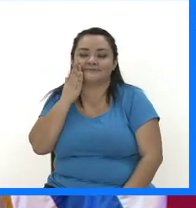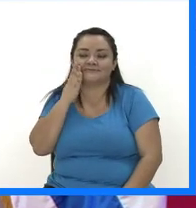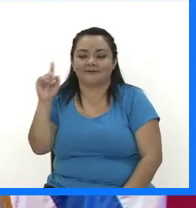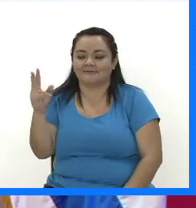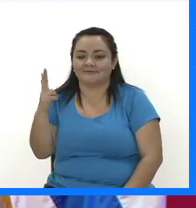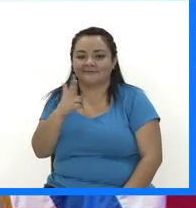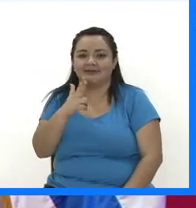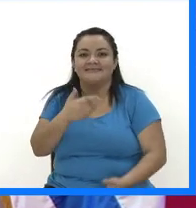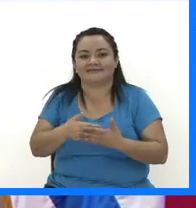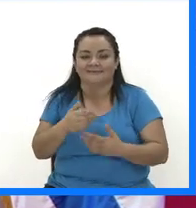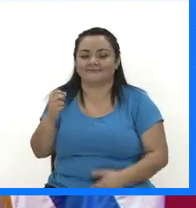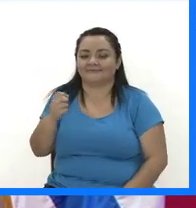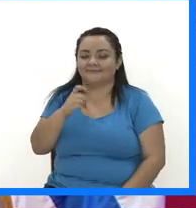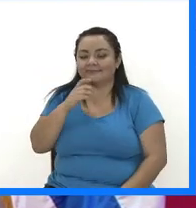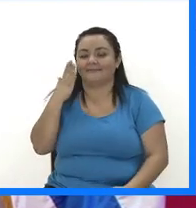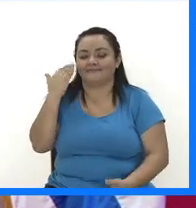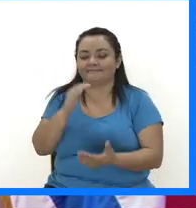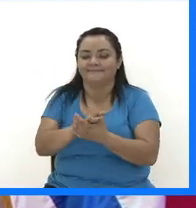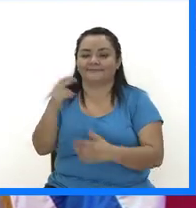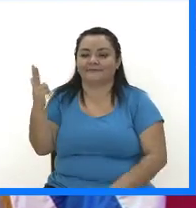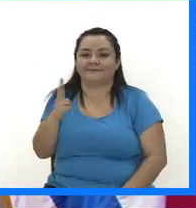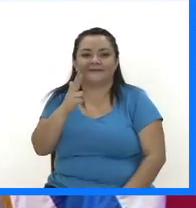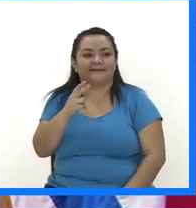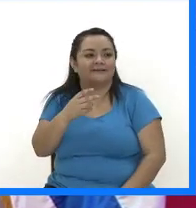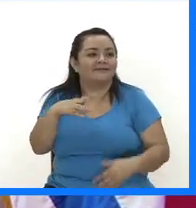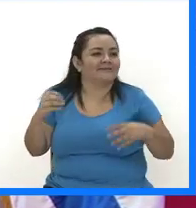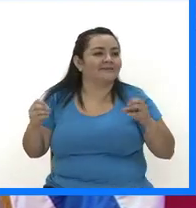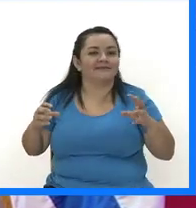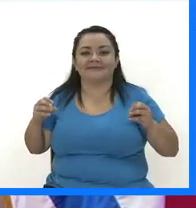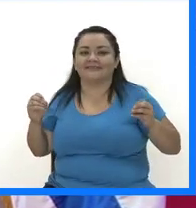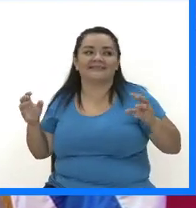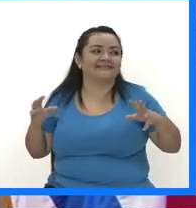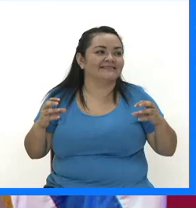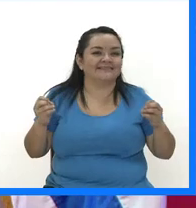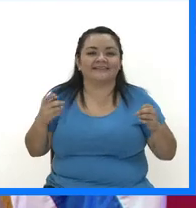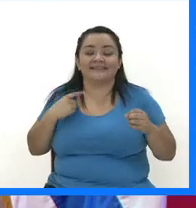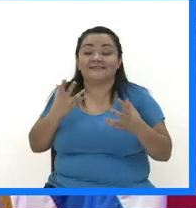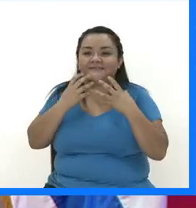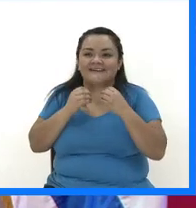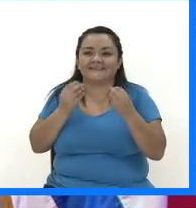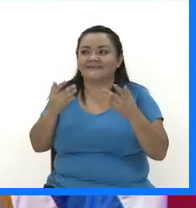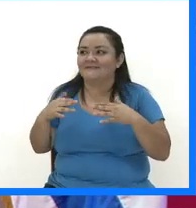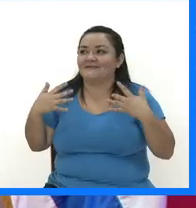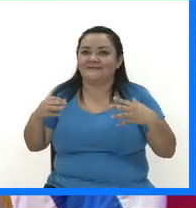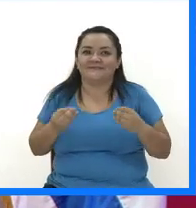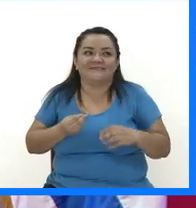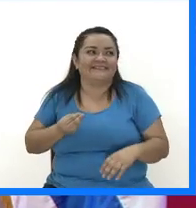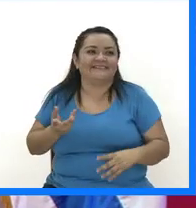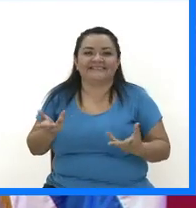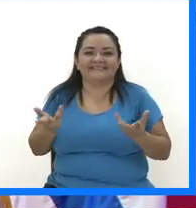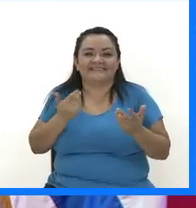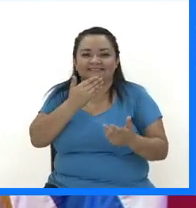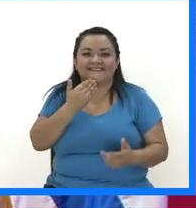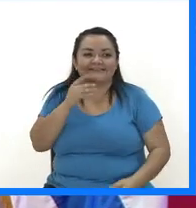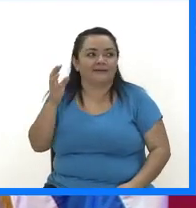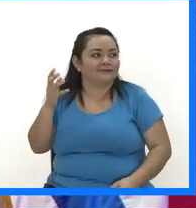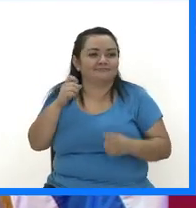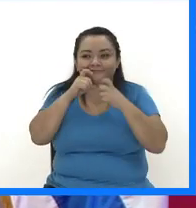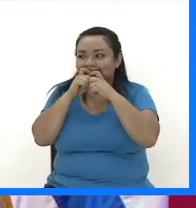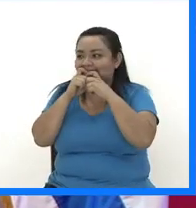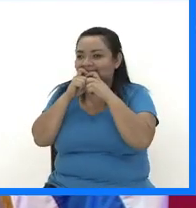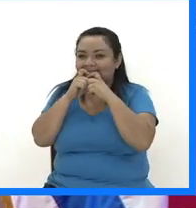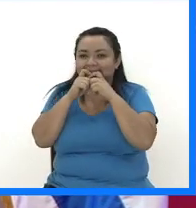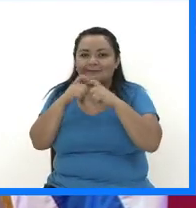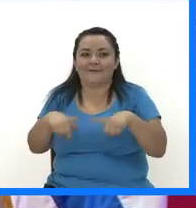repente papi me dice mira vamos a hablarnos que todo mundo no se va no se va a nadie el no salía y yo todo nervioso yo viendo qué color comparado lo pan